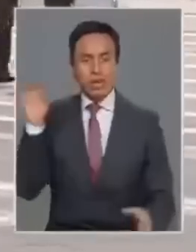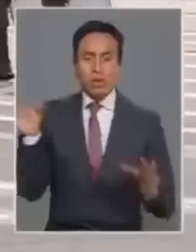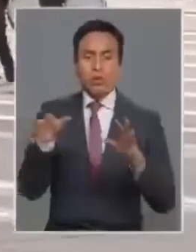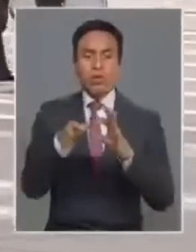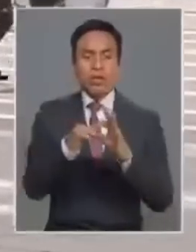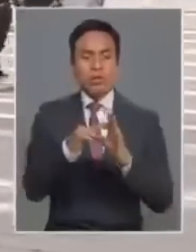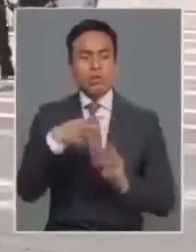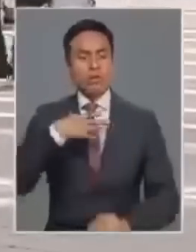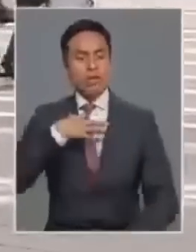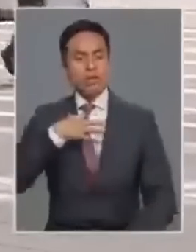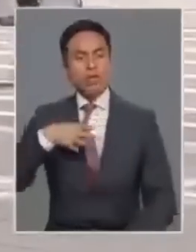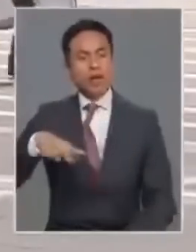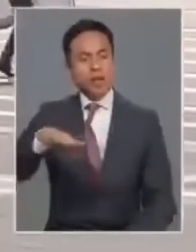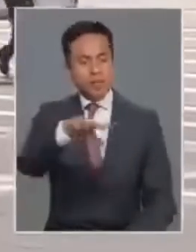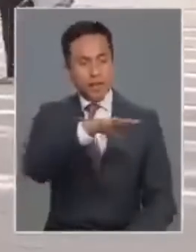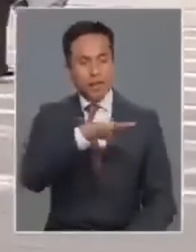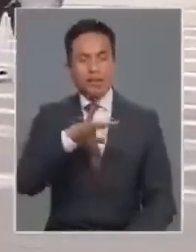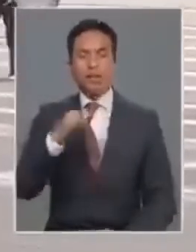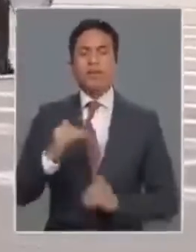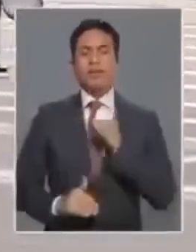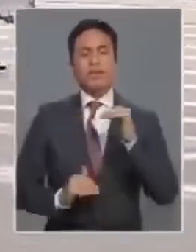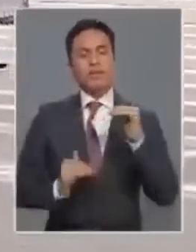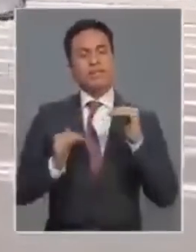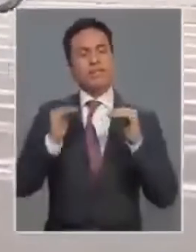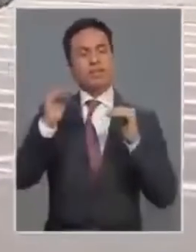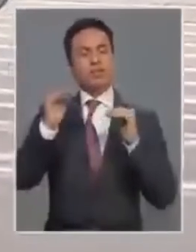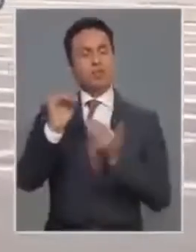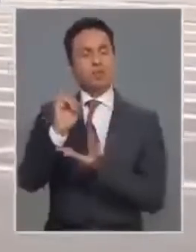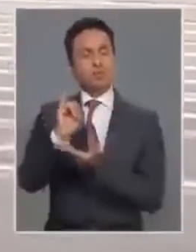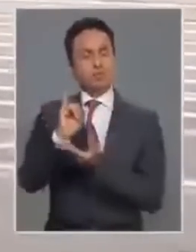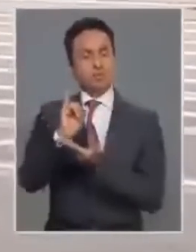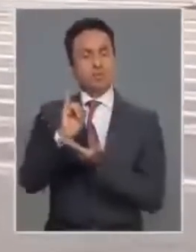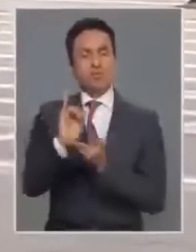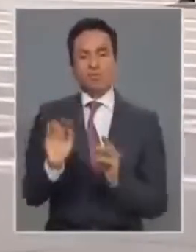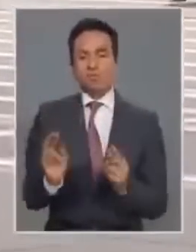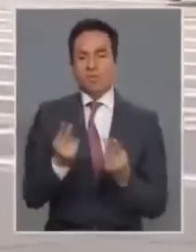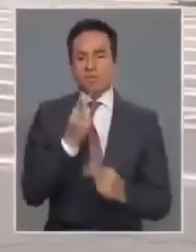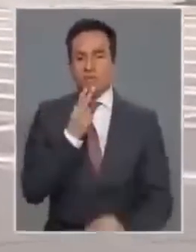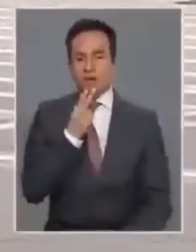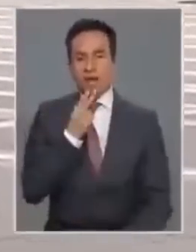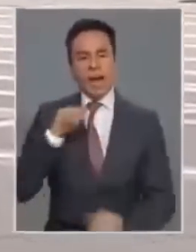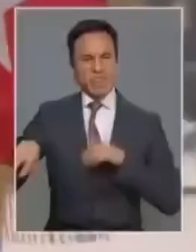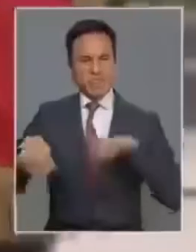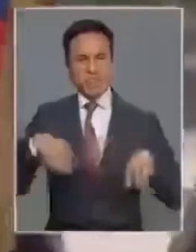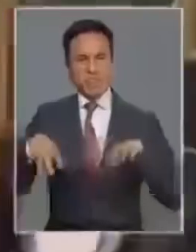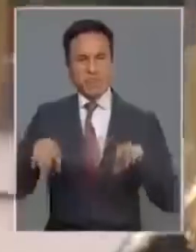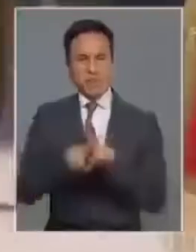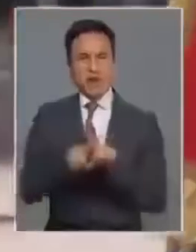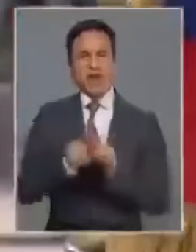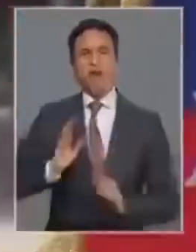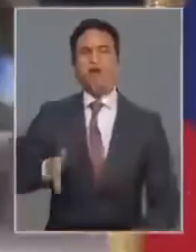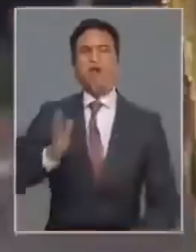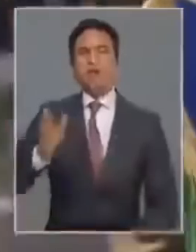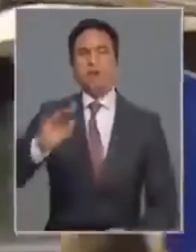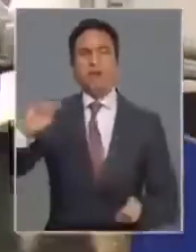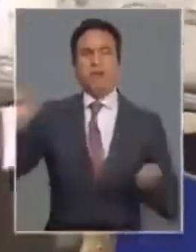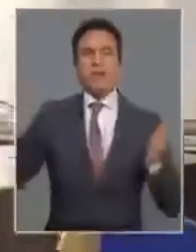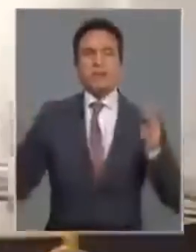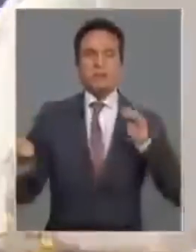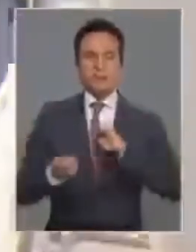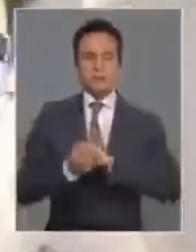conectarnos con la ciudadanía, creciendo como una institución activa, no digo, constante